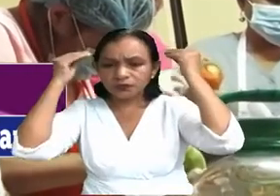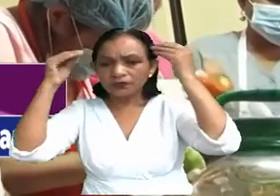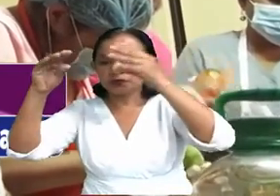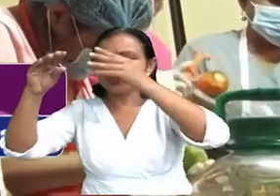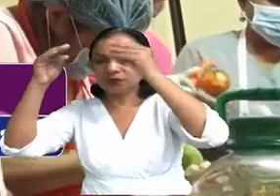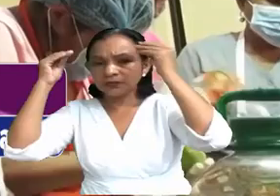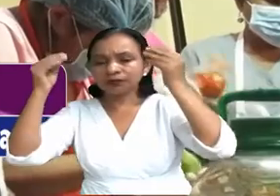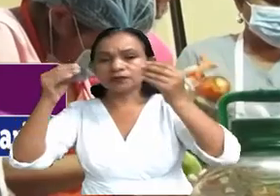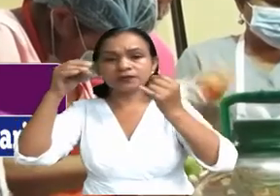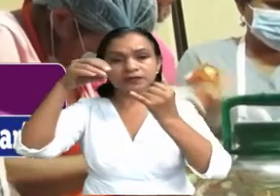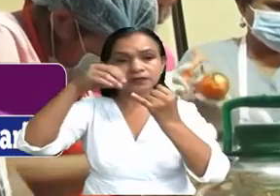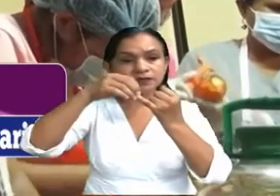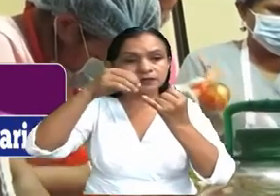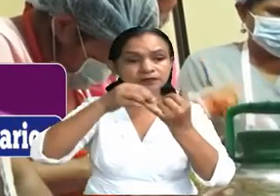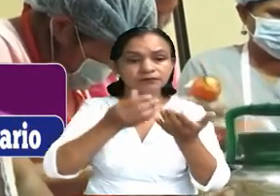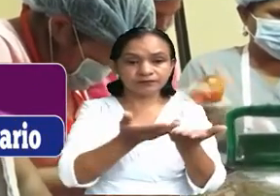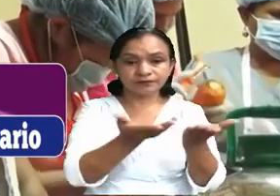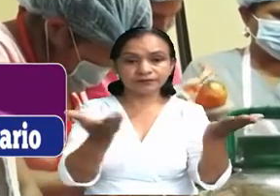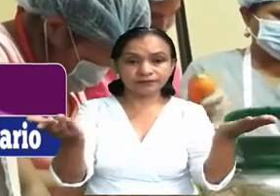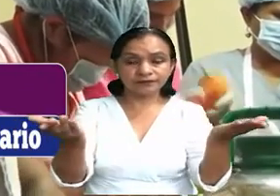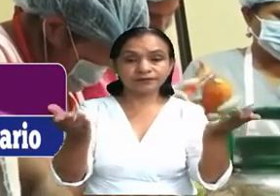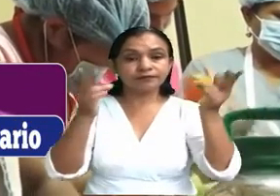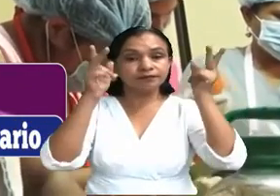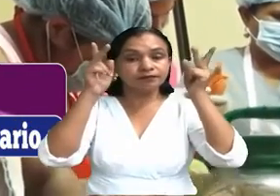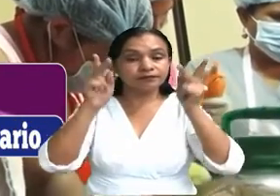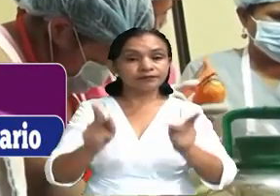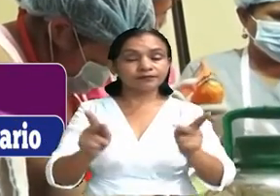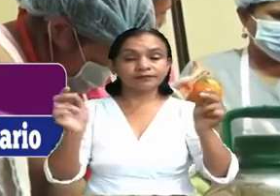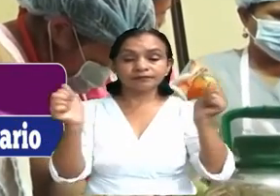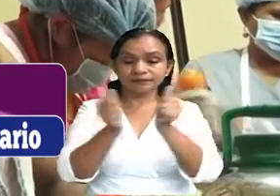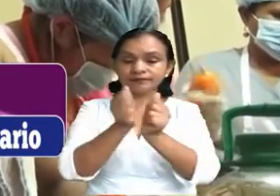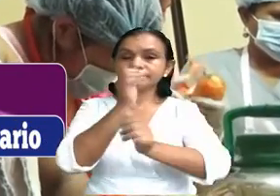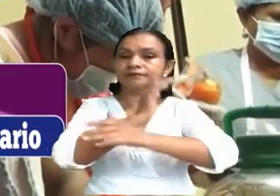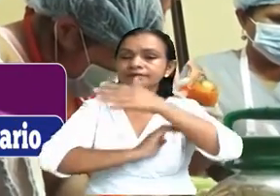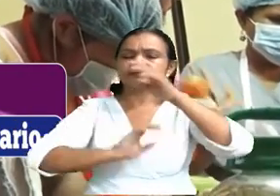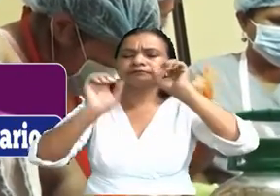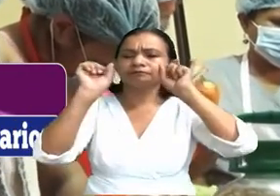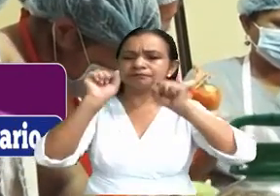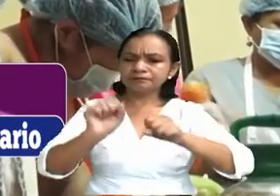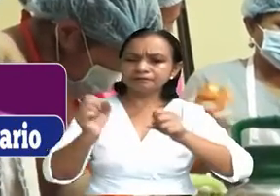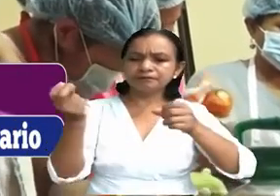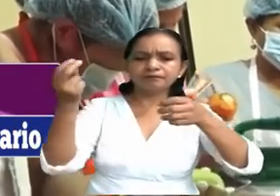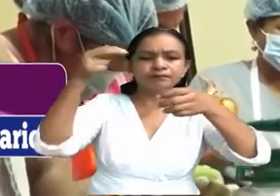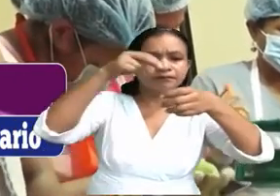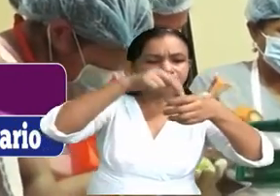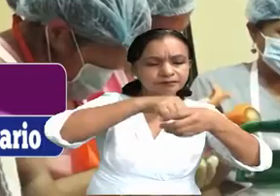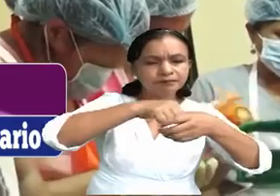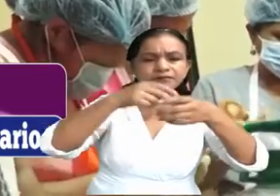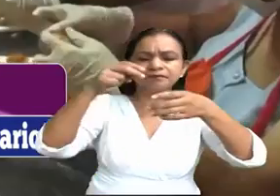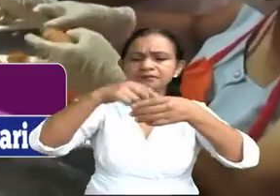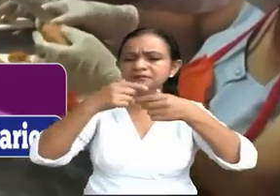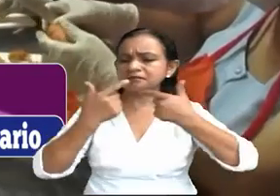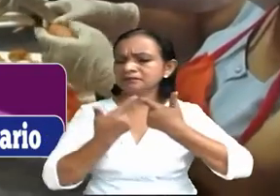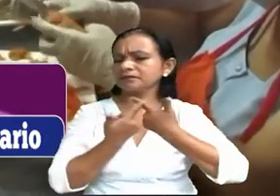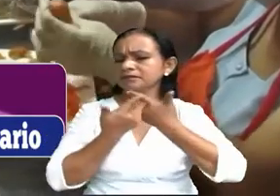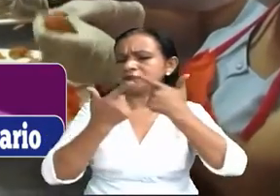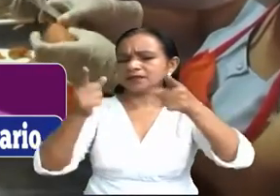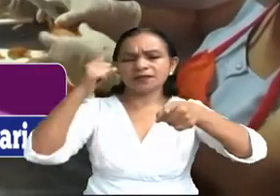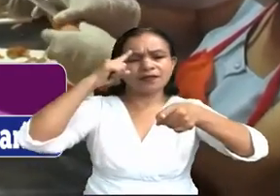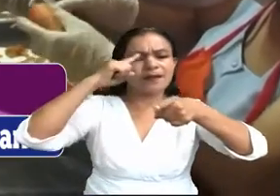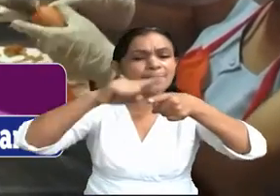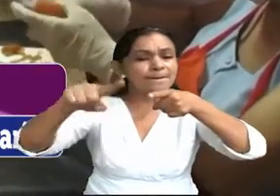INATEC oferta y a los cuales las personas con discapacidad pueden acceder de manera gratuita en